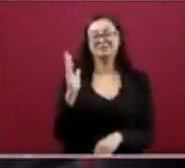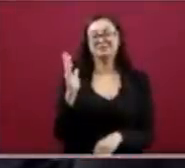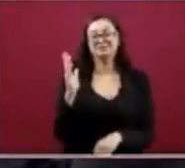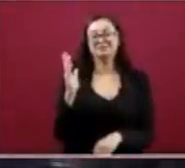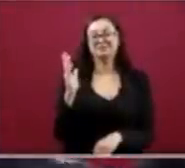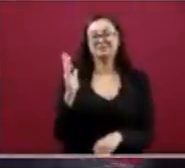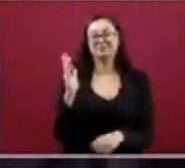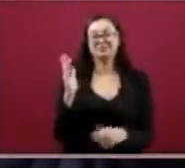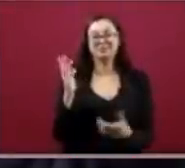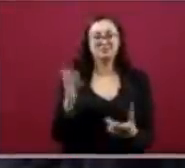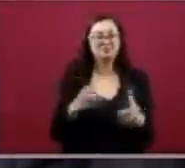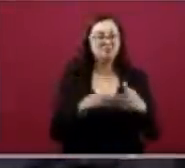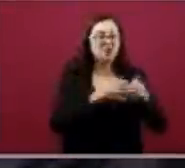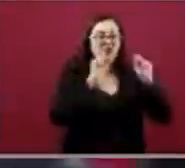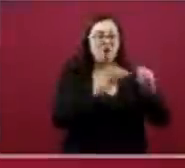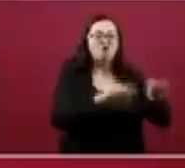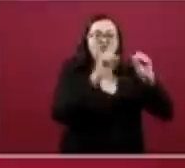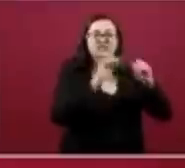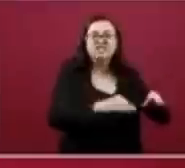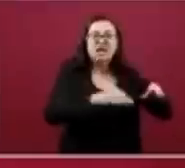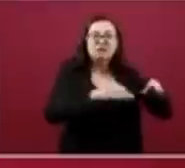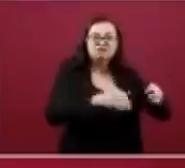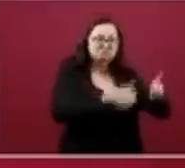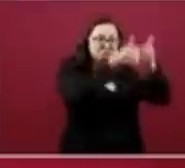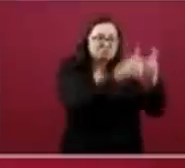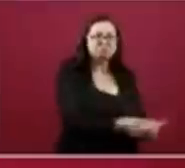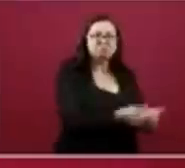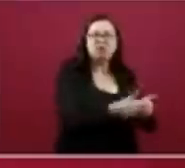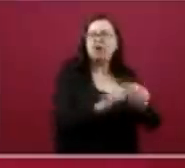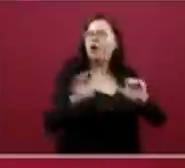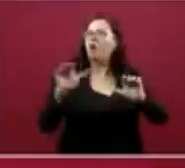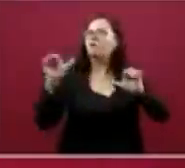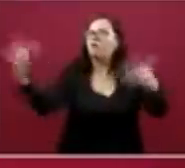nunca salen de la oficina,